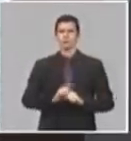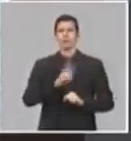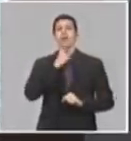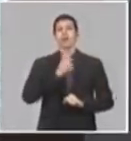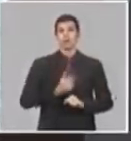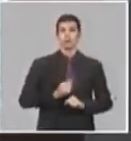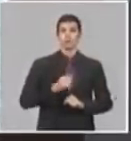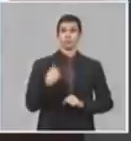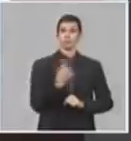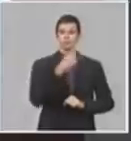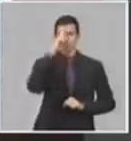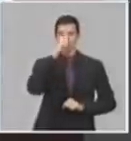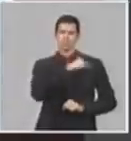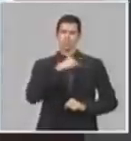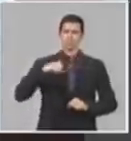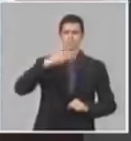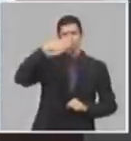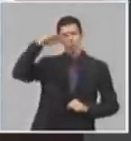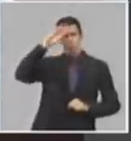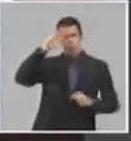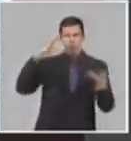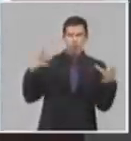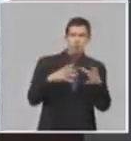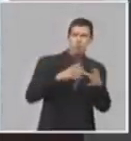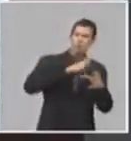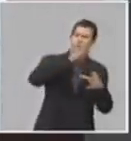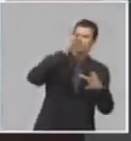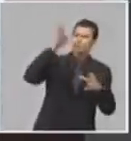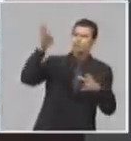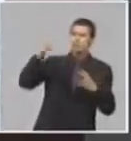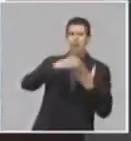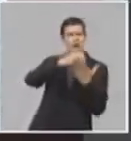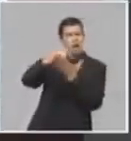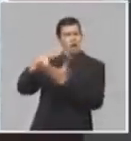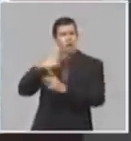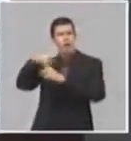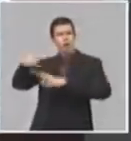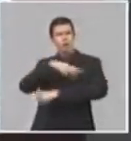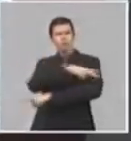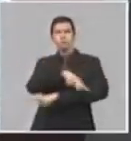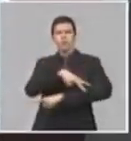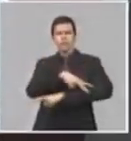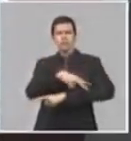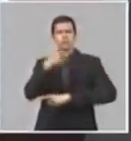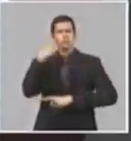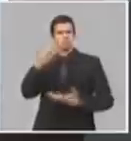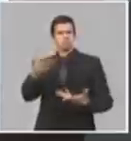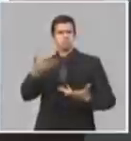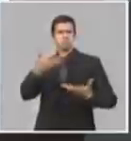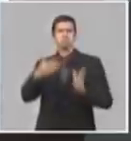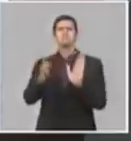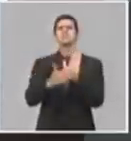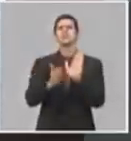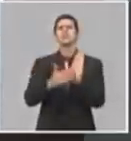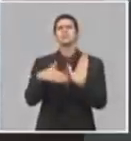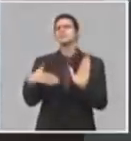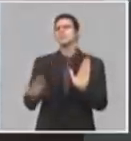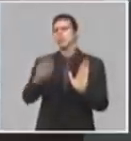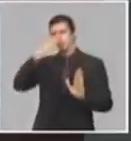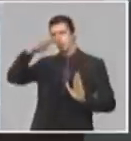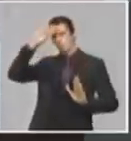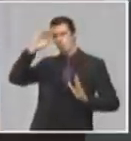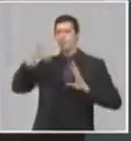vencer a una pandemia terrible en medio de las más atroces políticas de bloqueo y persecución financiera y las